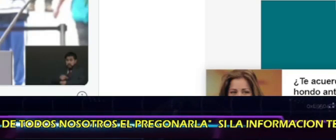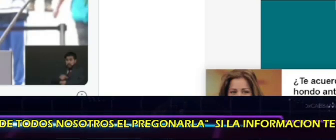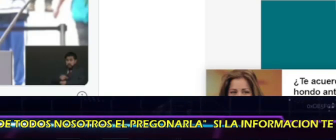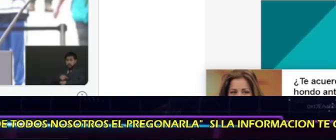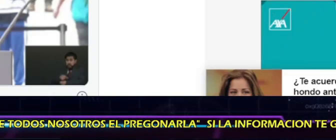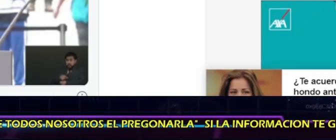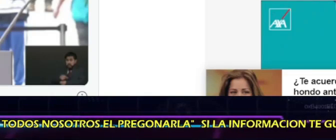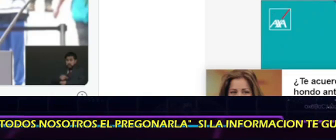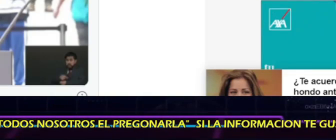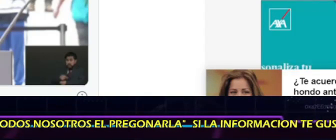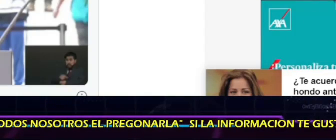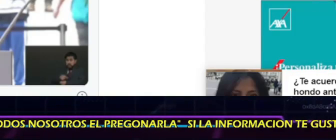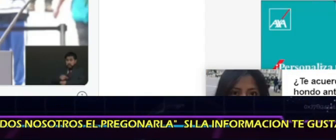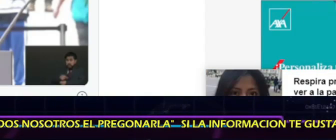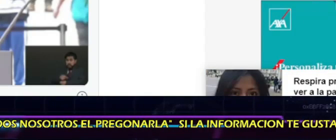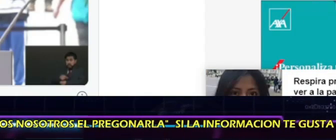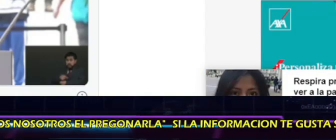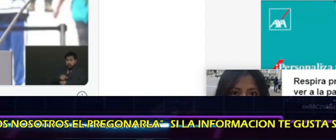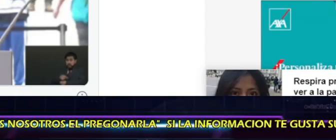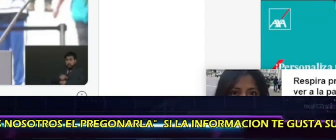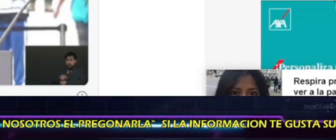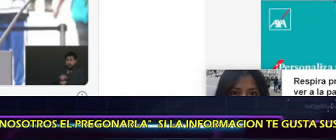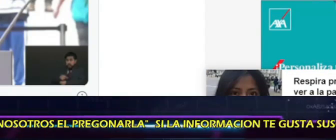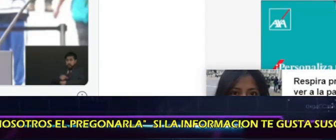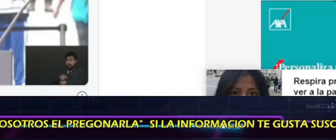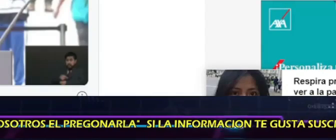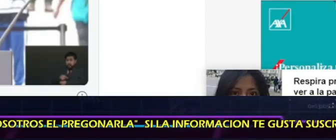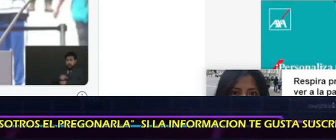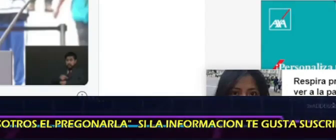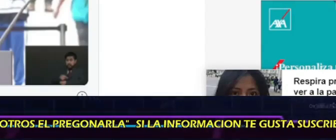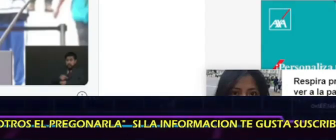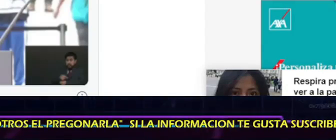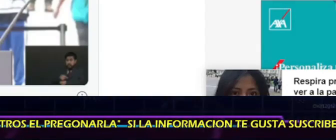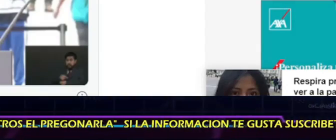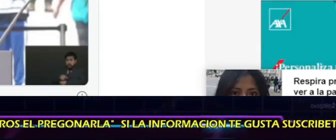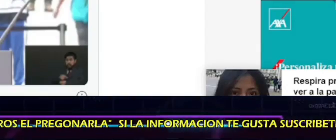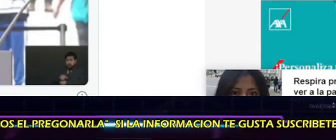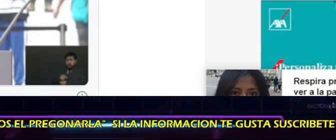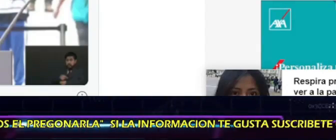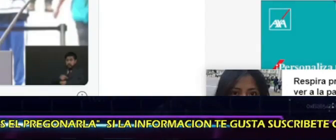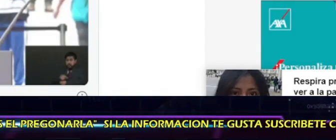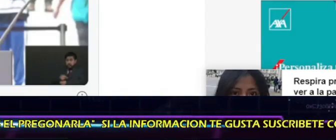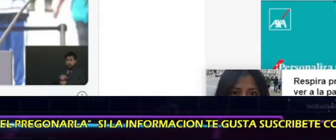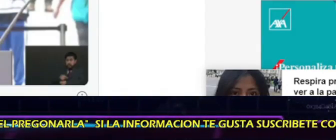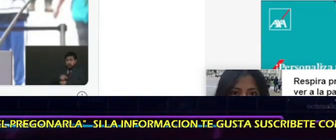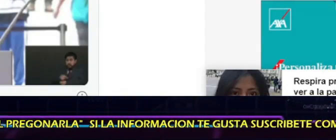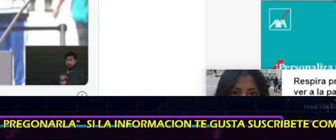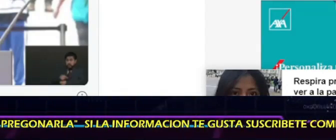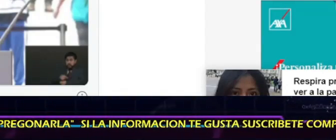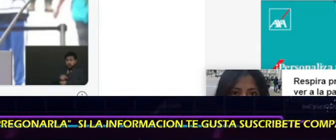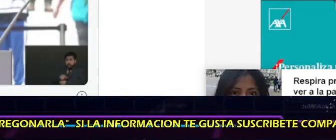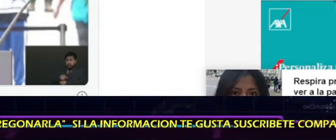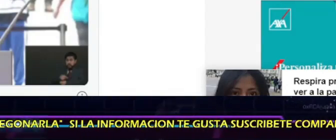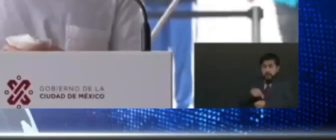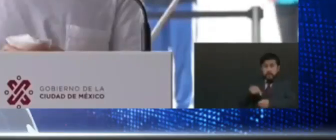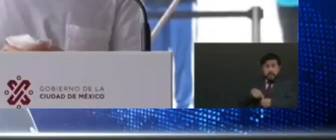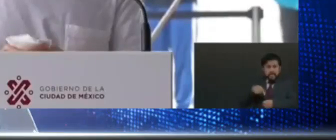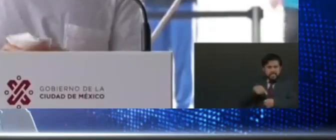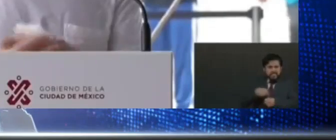el día de hoy Claudia Sheinbaum y el escultor Pedro Reyes. Vamos a ver esta importante información, mis estimados